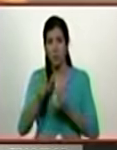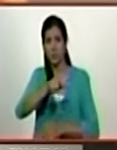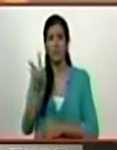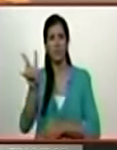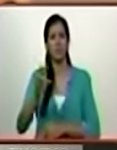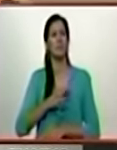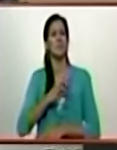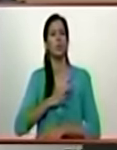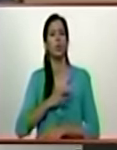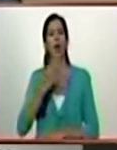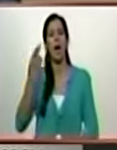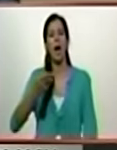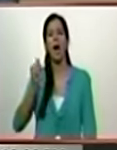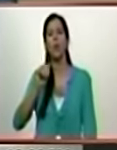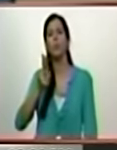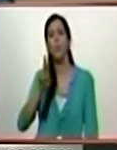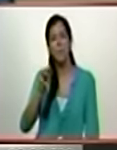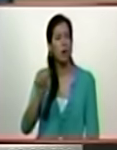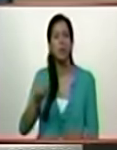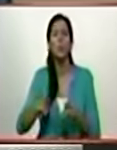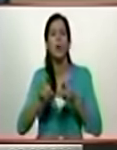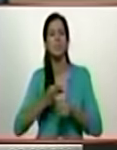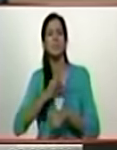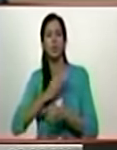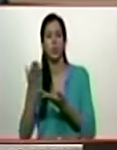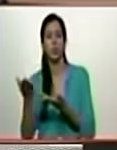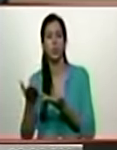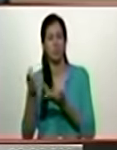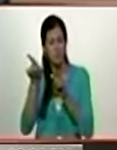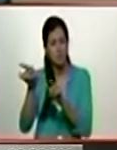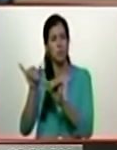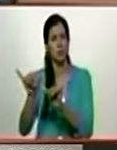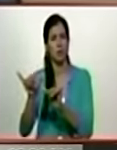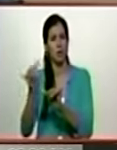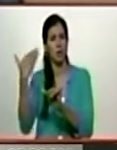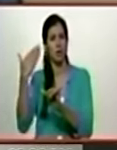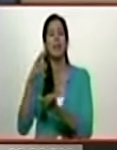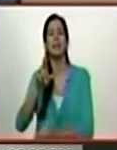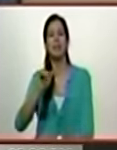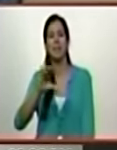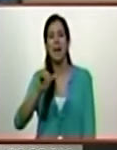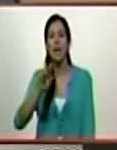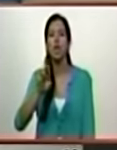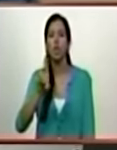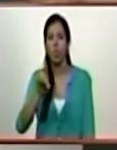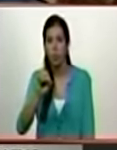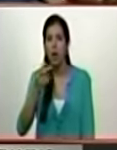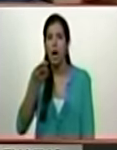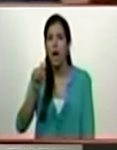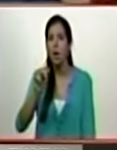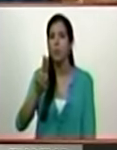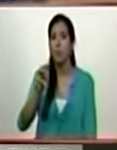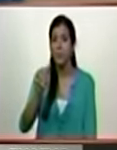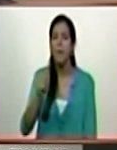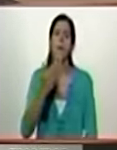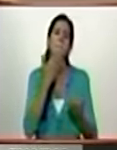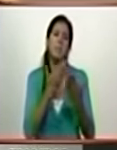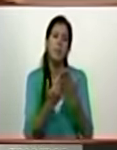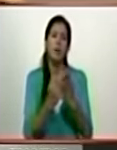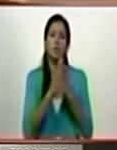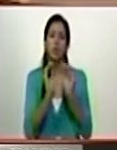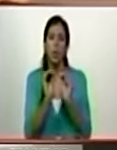señor Hausmann es el que se llama, ¿sí? Que fue Ricardo Hausmann, que le pedía en nombre de los